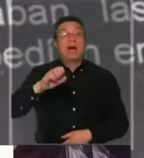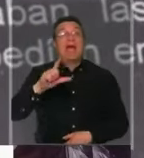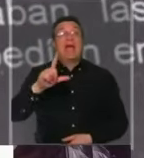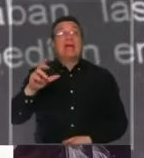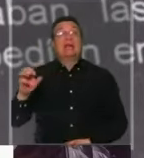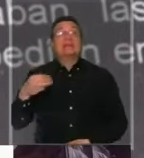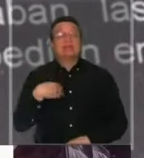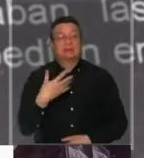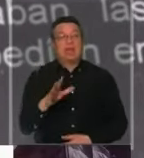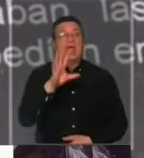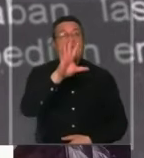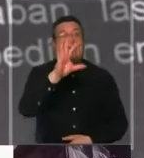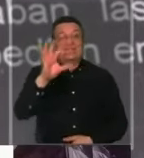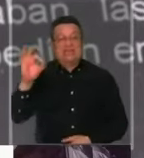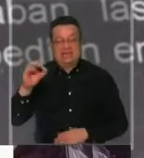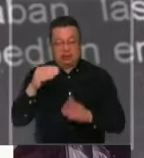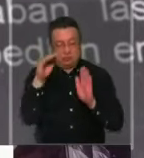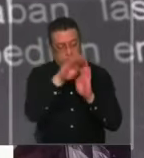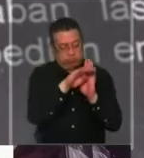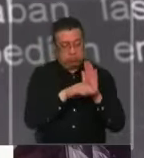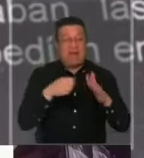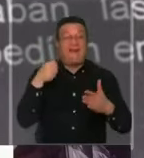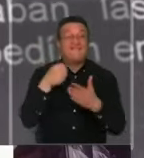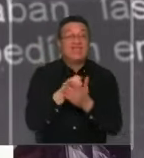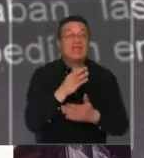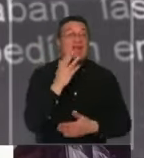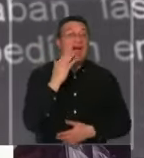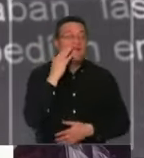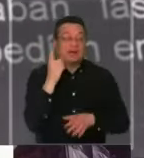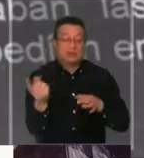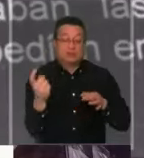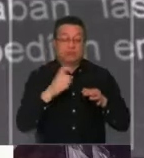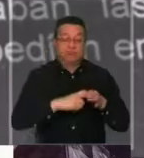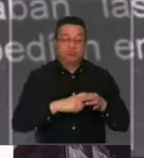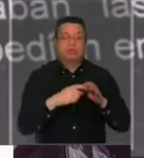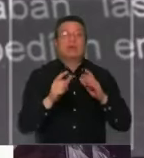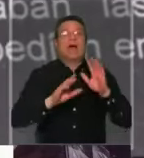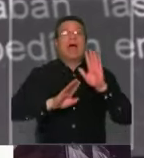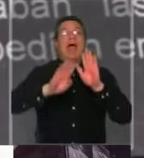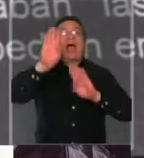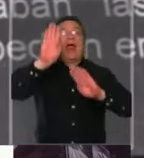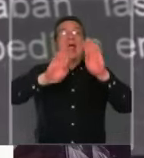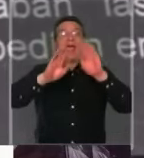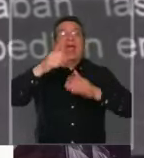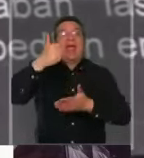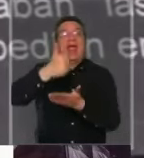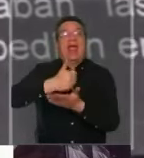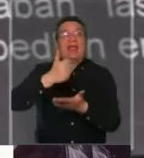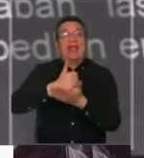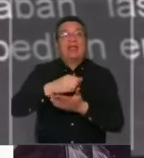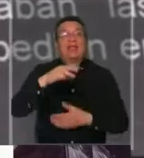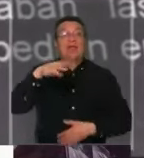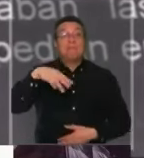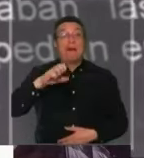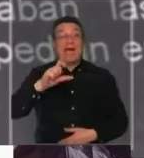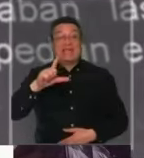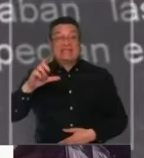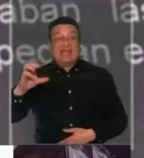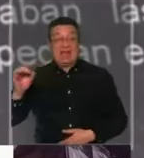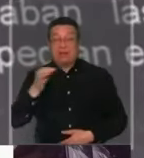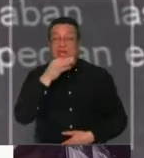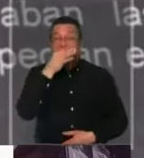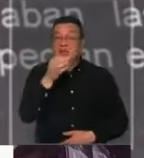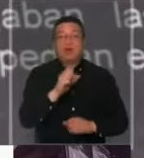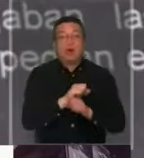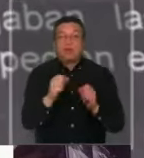los 500 patrocinios para fines de abril para poder hacer su inscripción legal a candidato alcalde, y donde Manuel Mallea le responde que no puede sacar